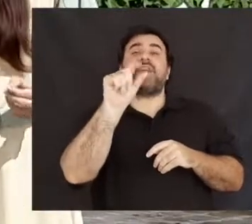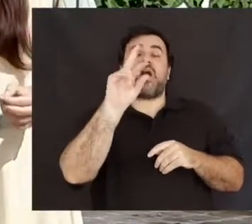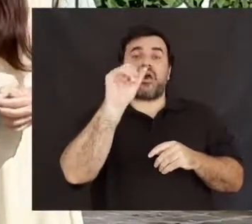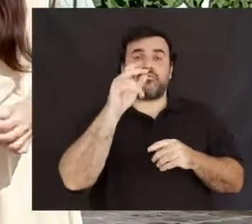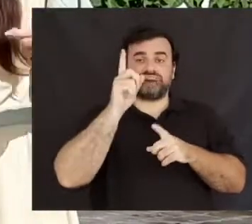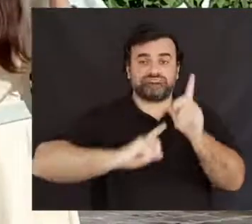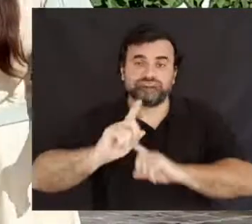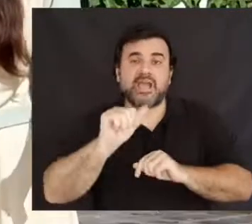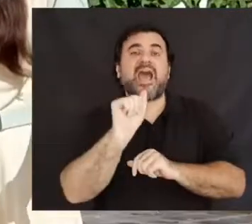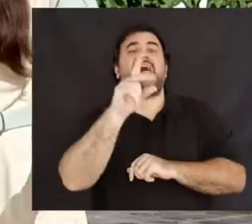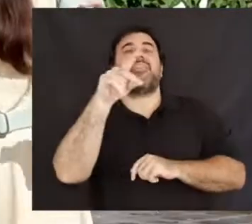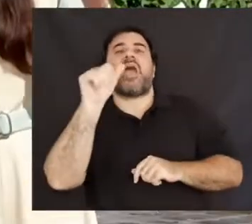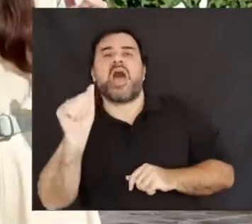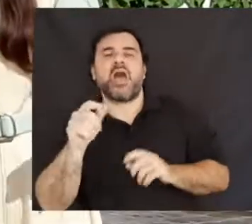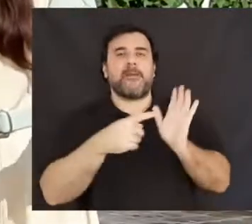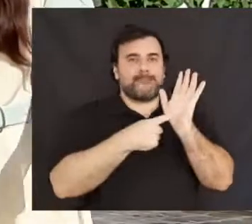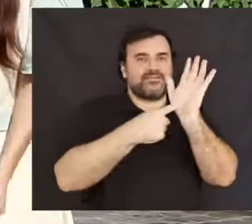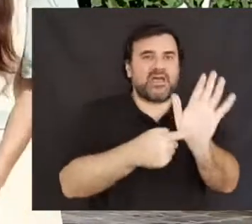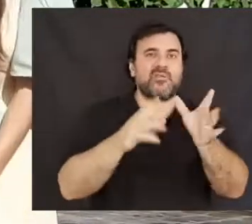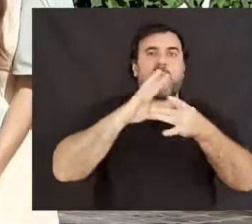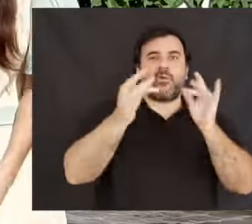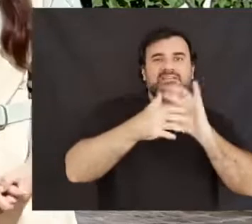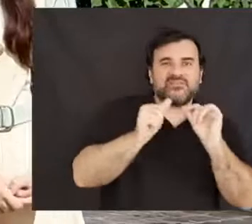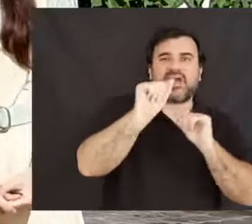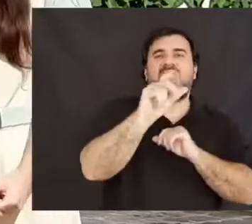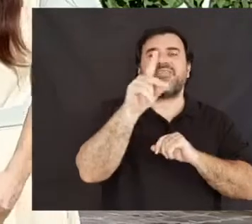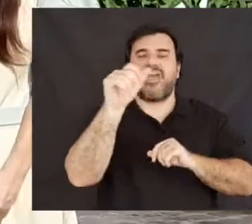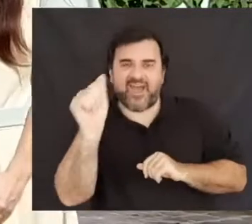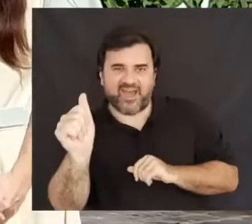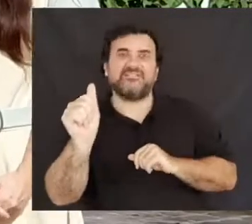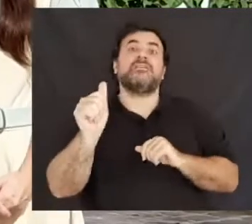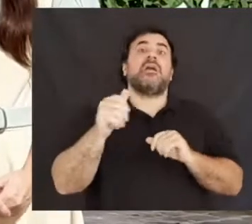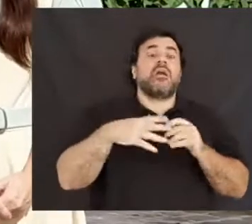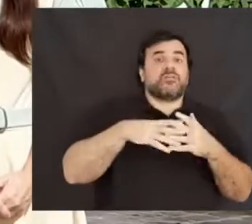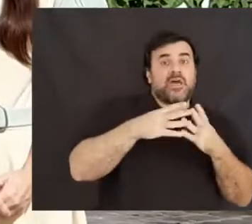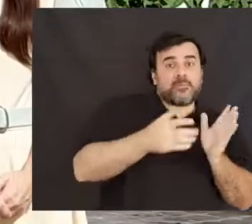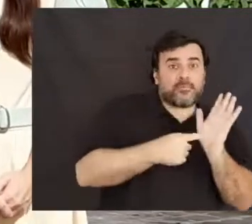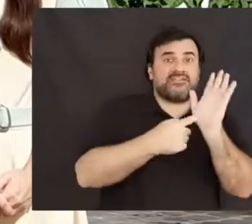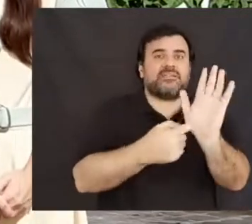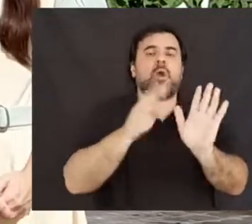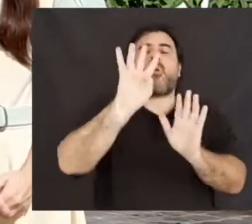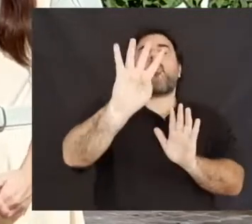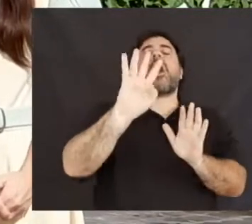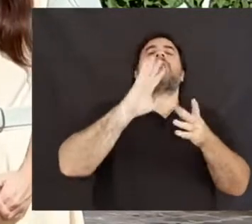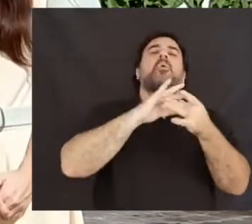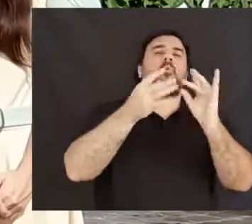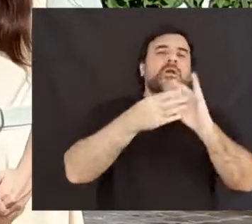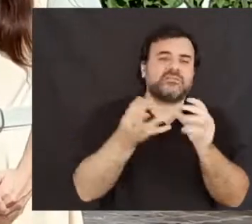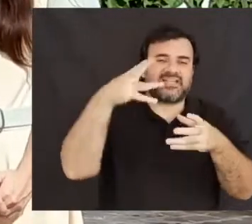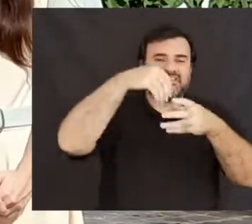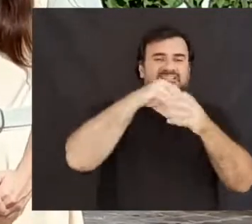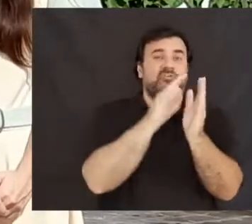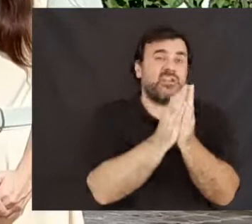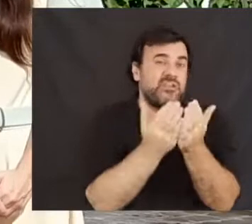nuestro espectáculo Cuéntanos Abelardo. Estaremos compartiendo con todos ustedes 4 de sus cuentos que forman